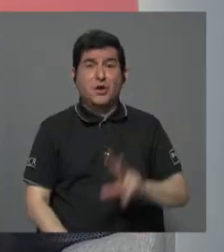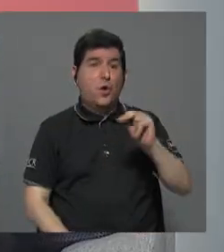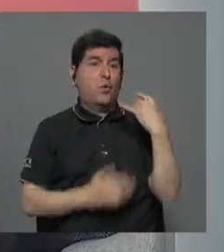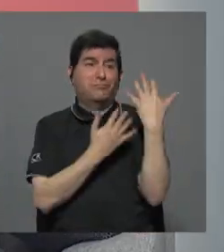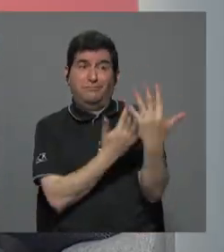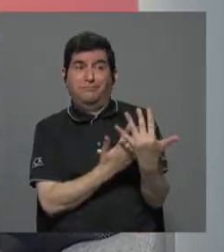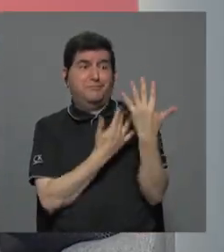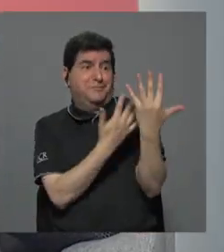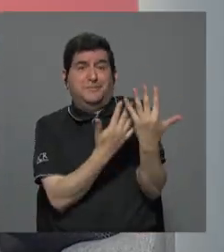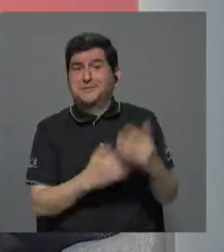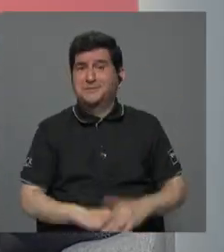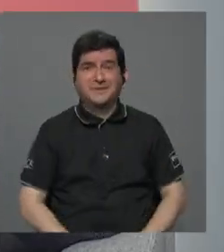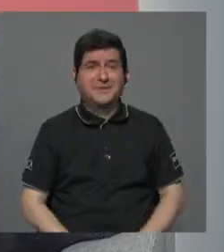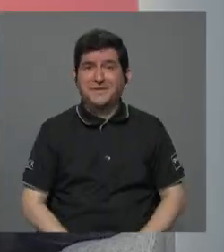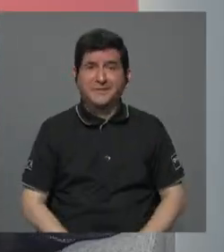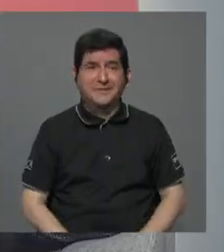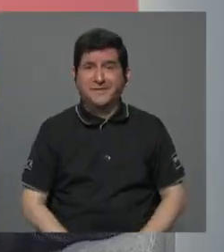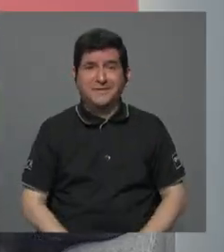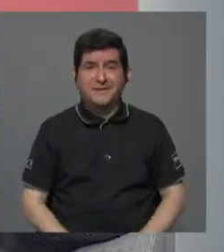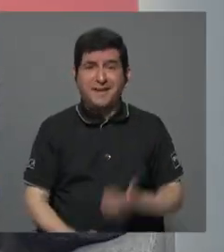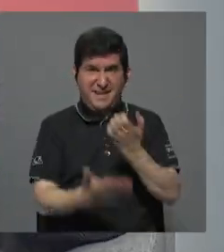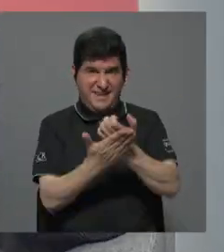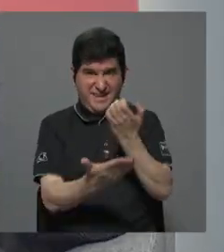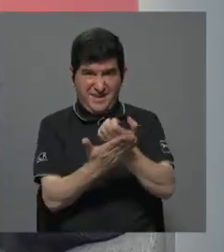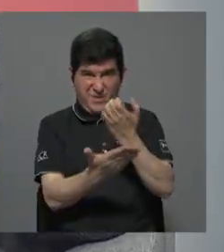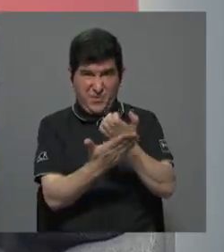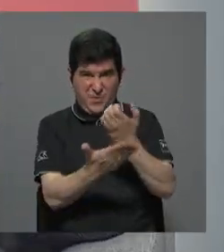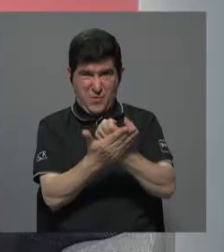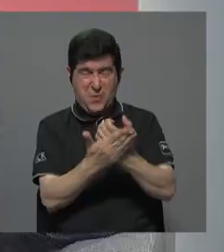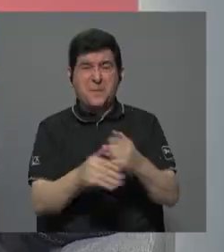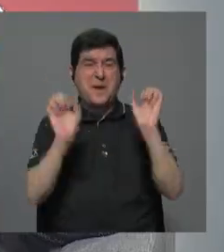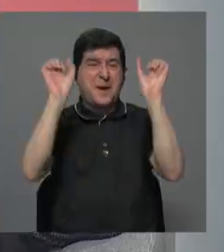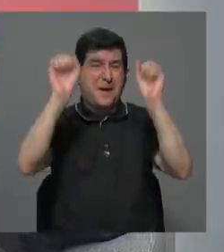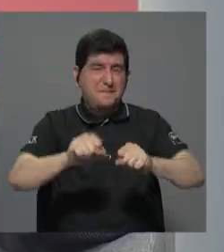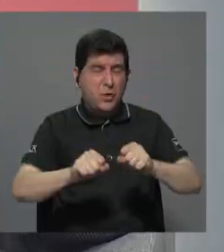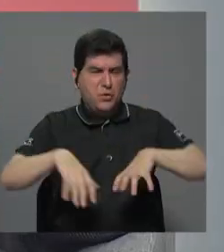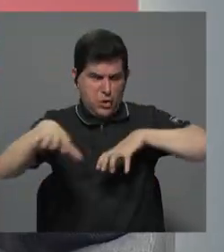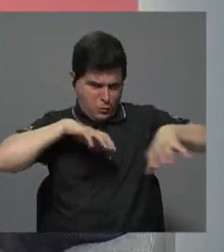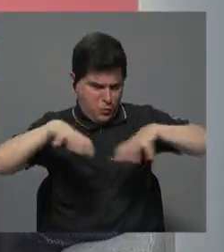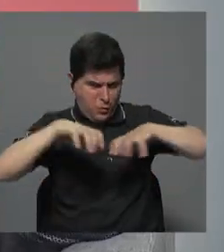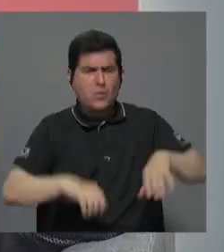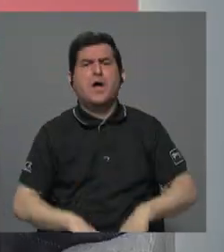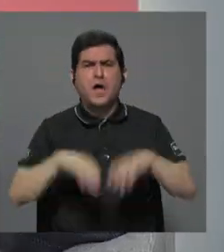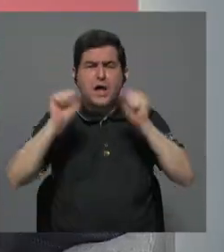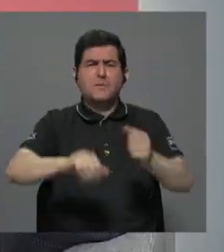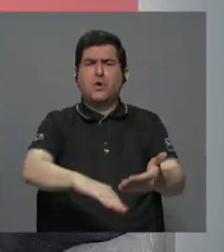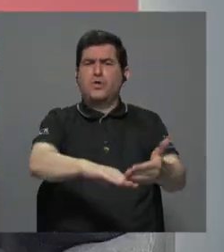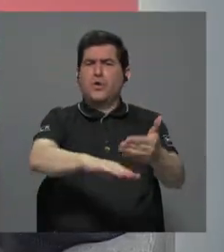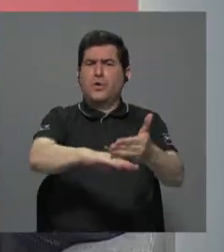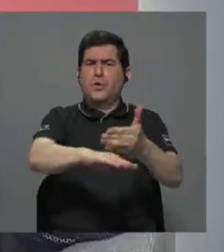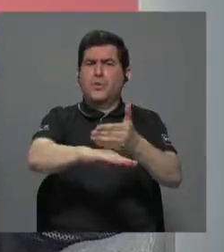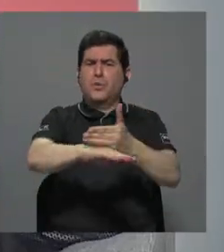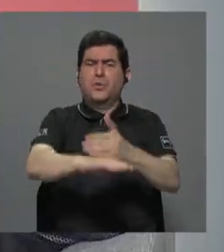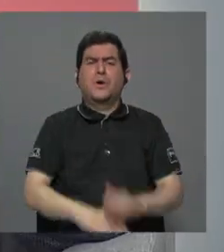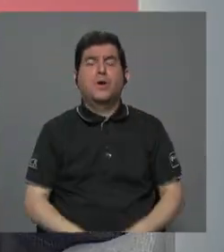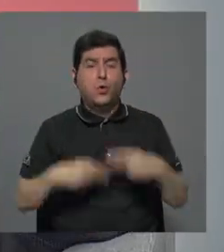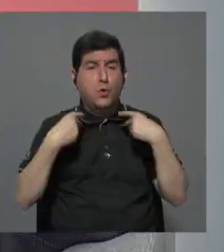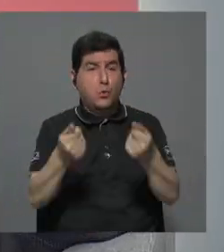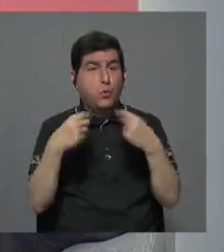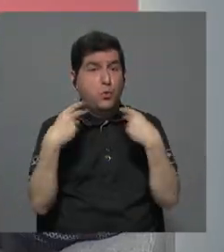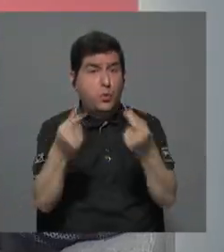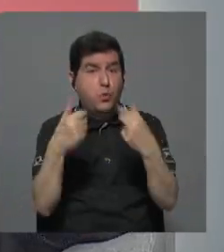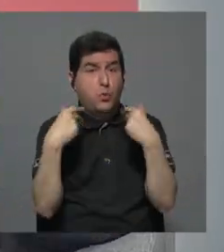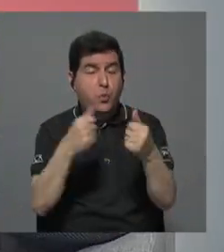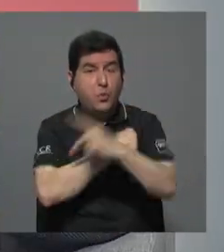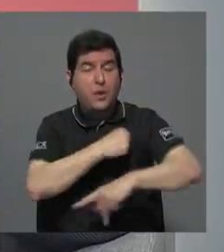qué en la economía puedan dinamizarse y pueda caminar con la velocidad